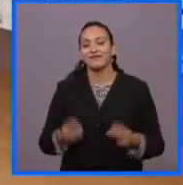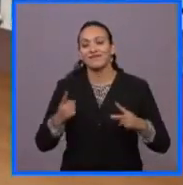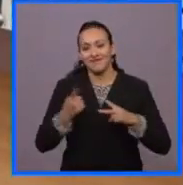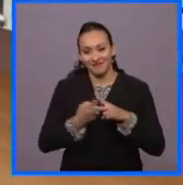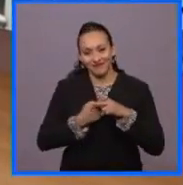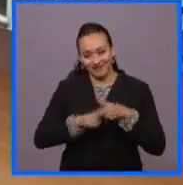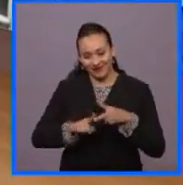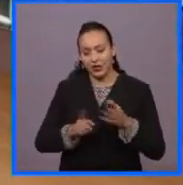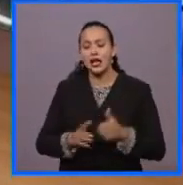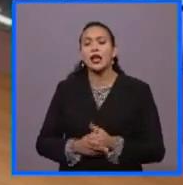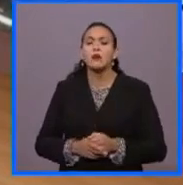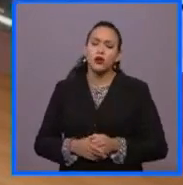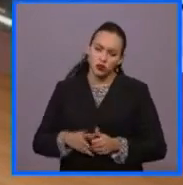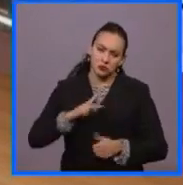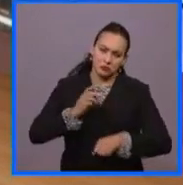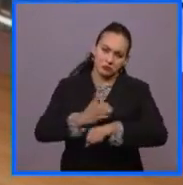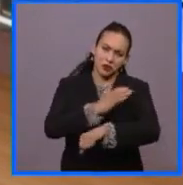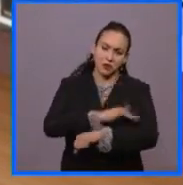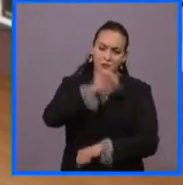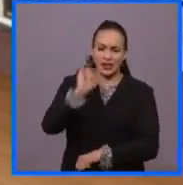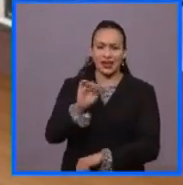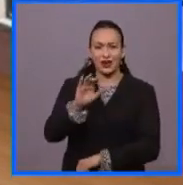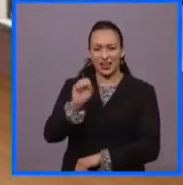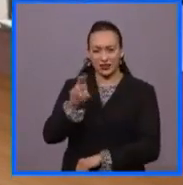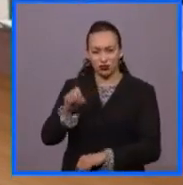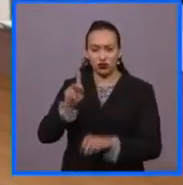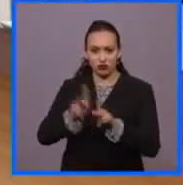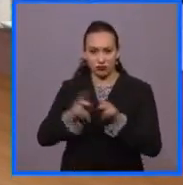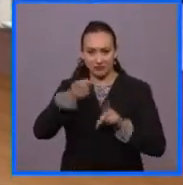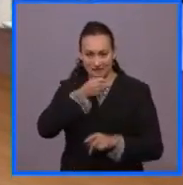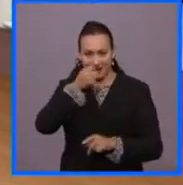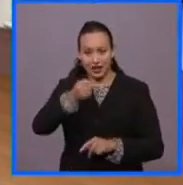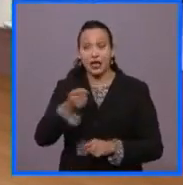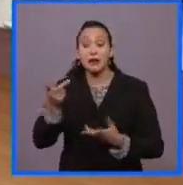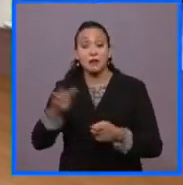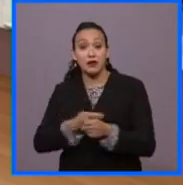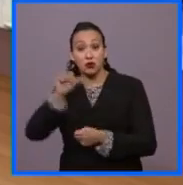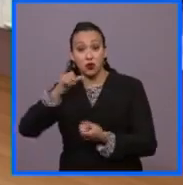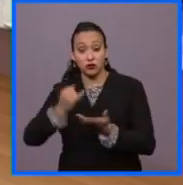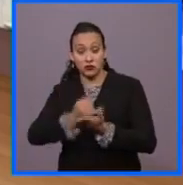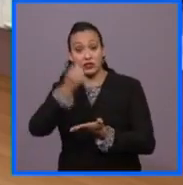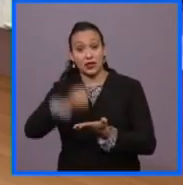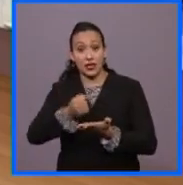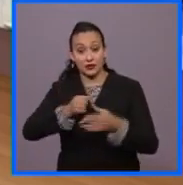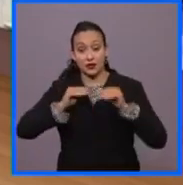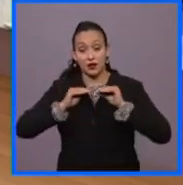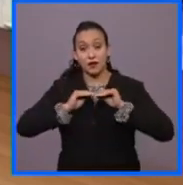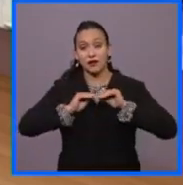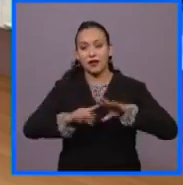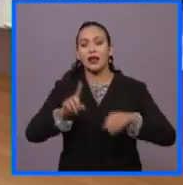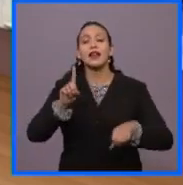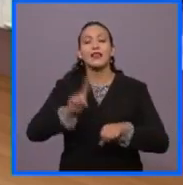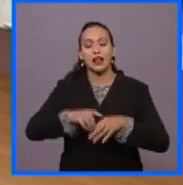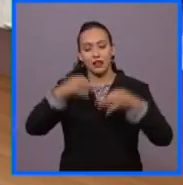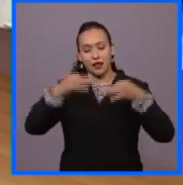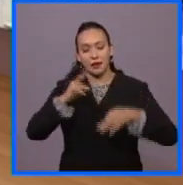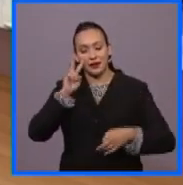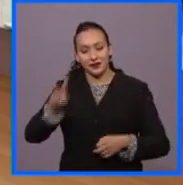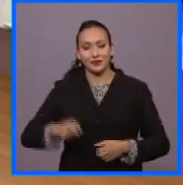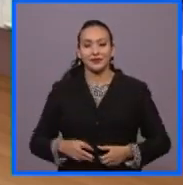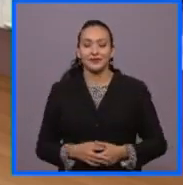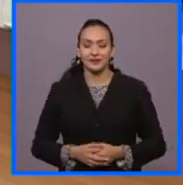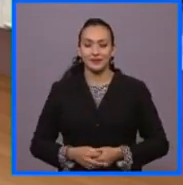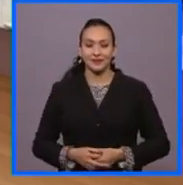Vamos con Jesús Daza, quien tiene los detalles de una sentencia de la Suprema Corte que fue publicada en el Diario Oficial.